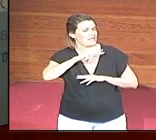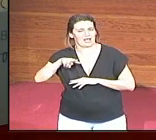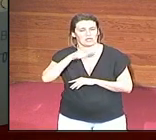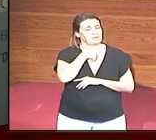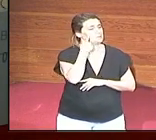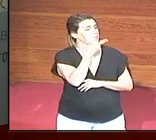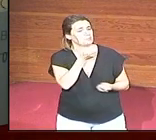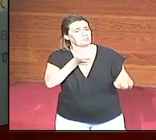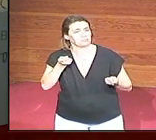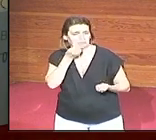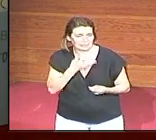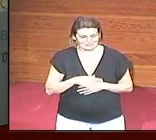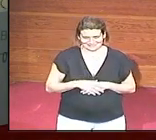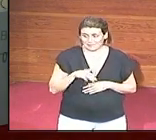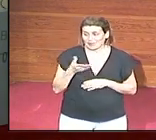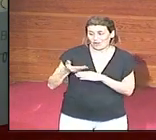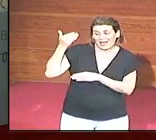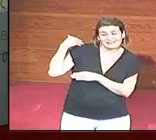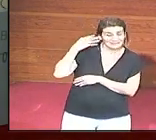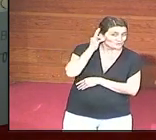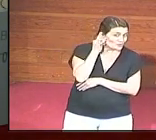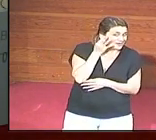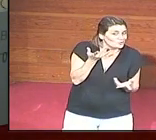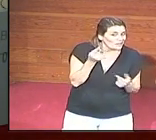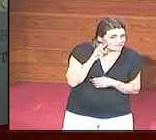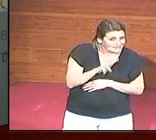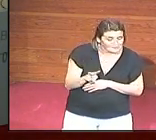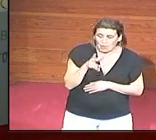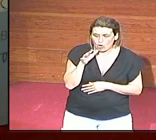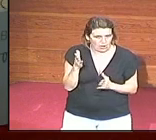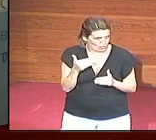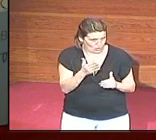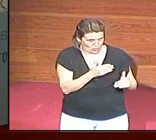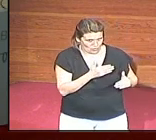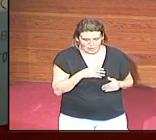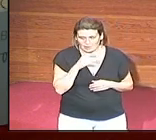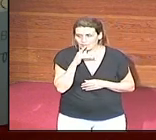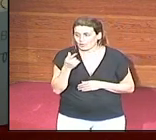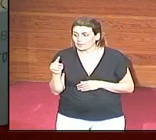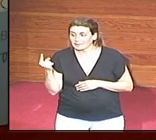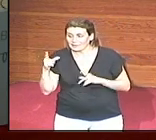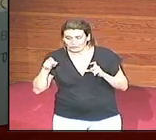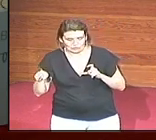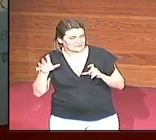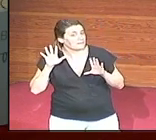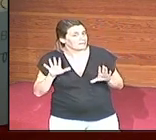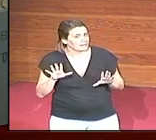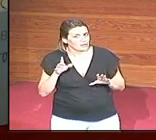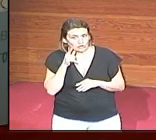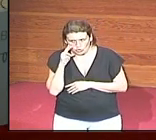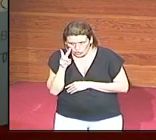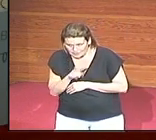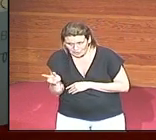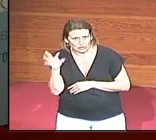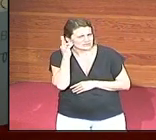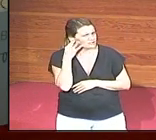atrás, ¿cuántas mujeres veis? Bueno, ahora ninguna porque ha salido la mierda esta, pero yo creo que veo bastantes